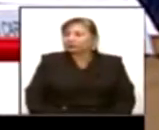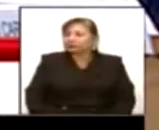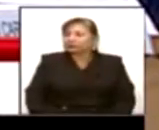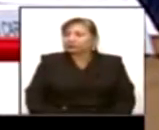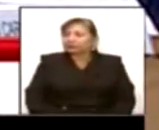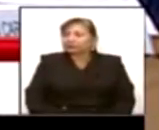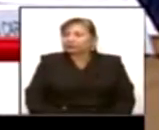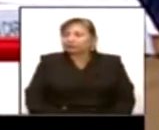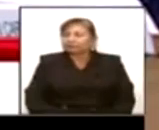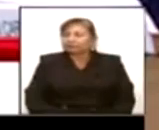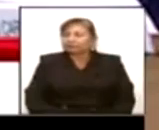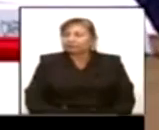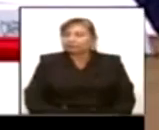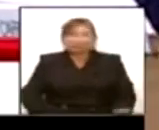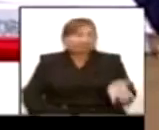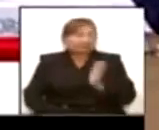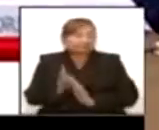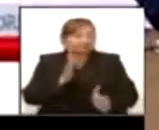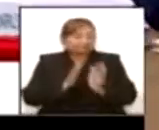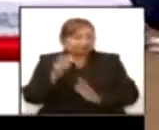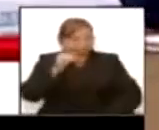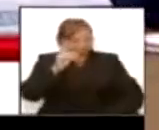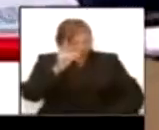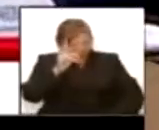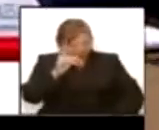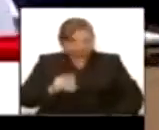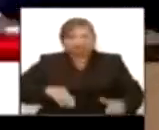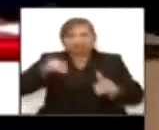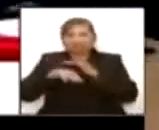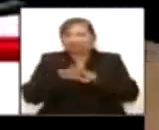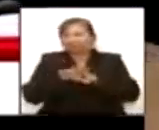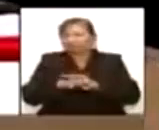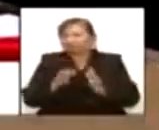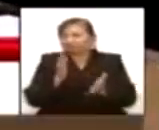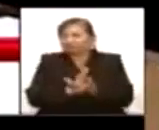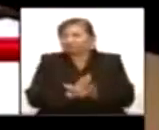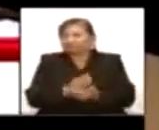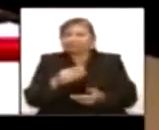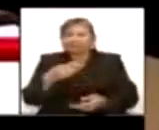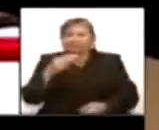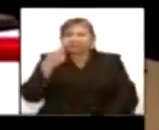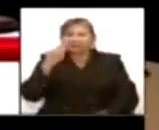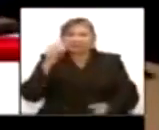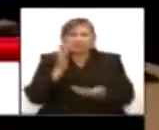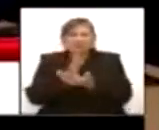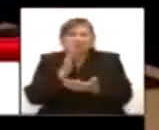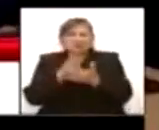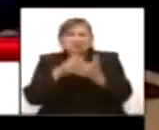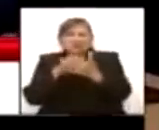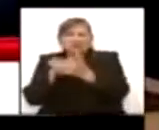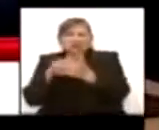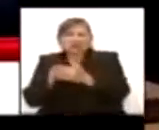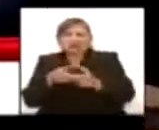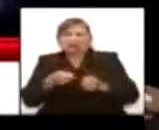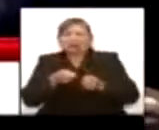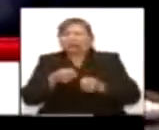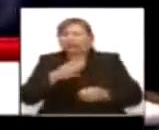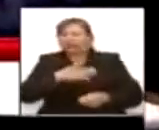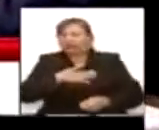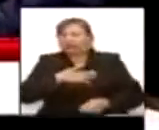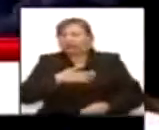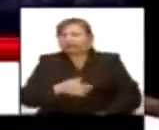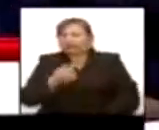Falso, señores. Falso. Lo entramparon, lo pusieron 1000 trabas. Fue a presión